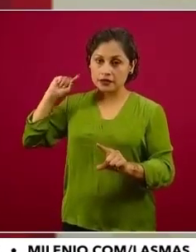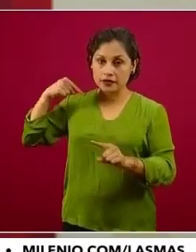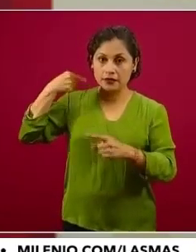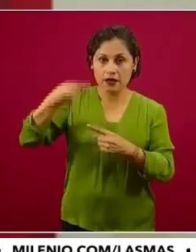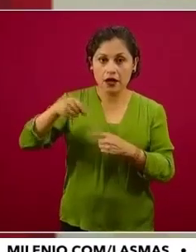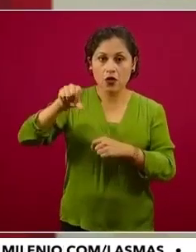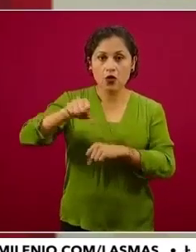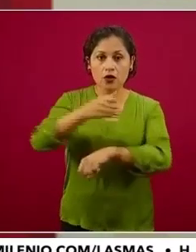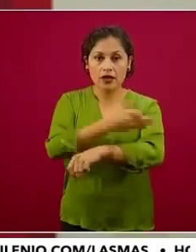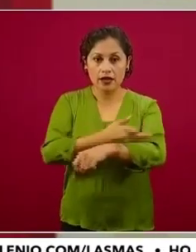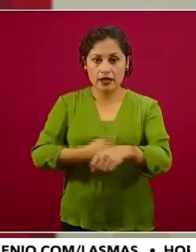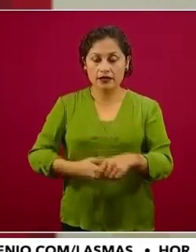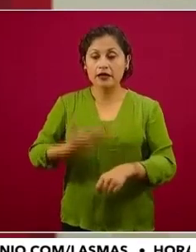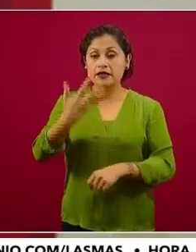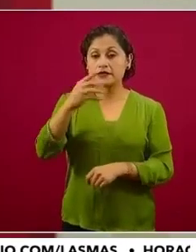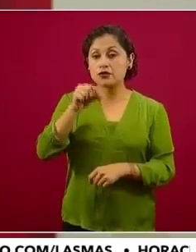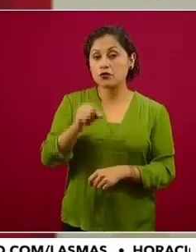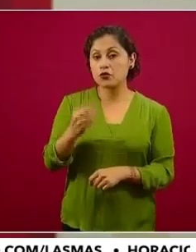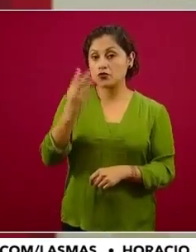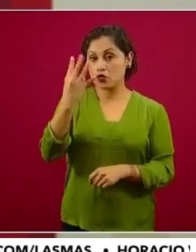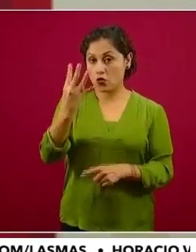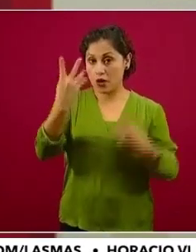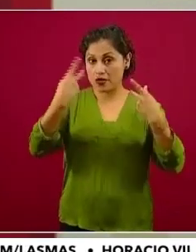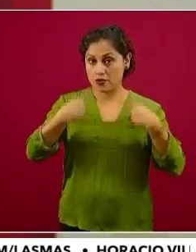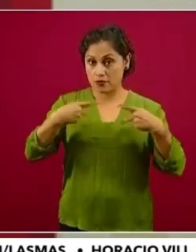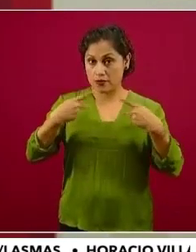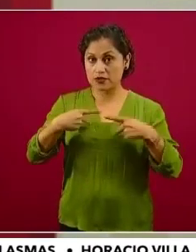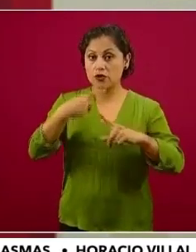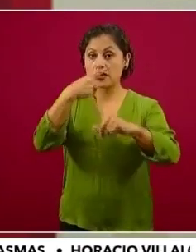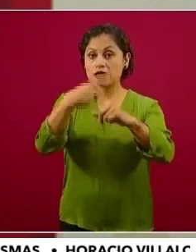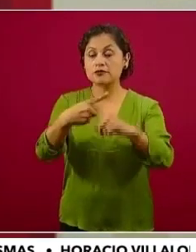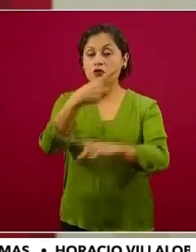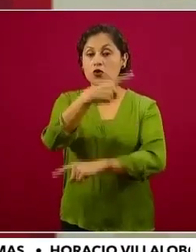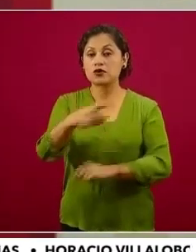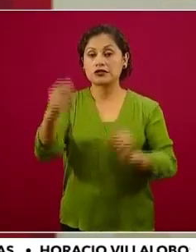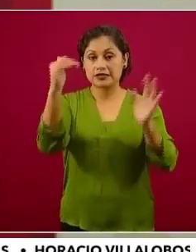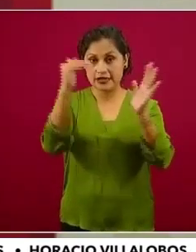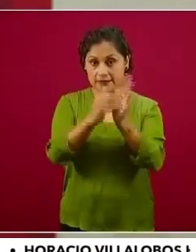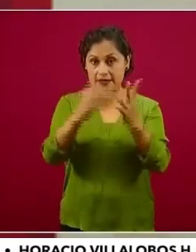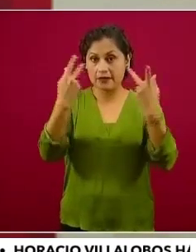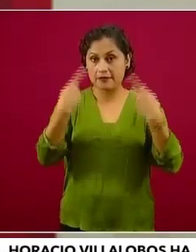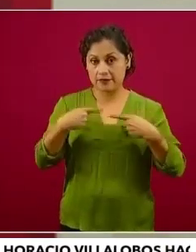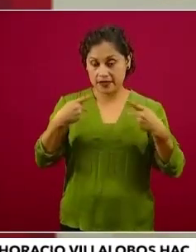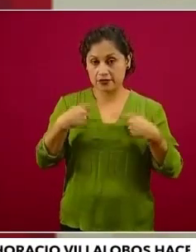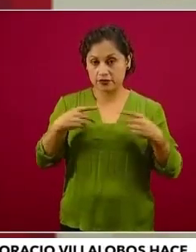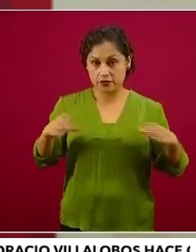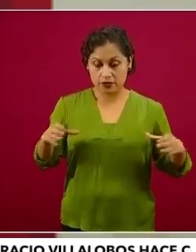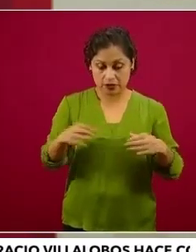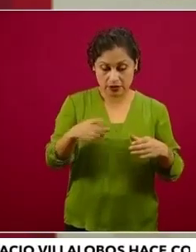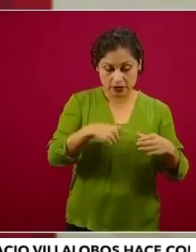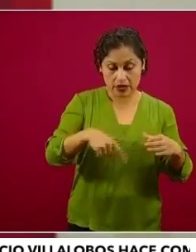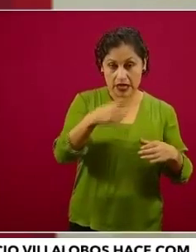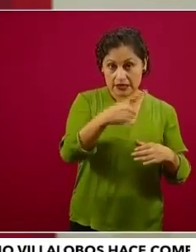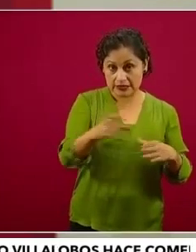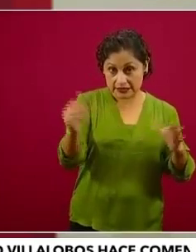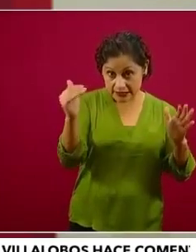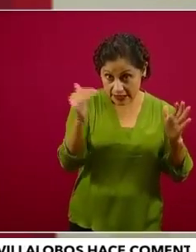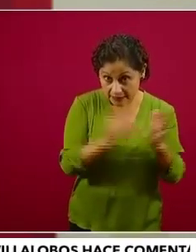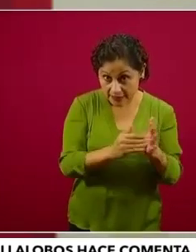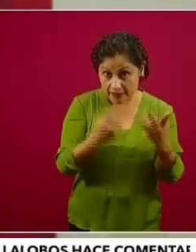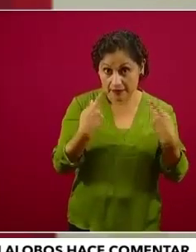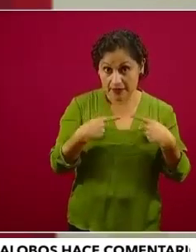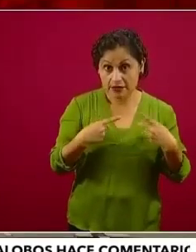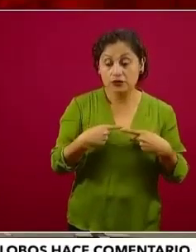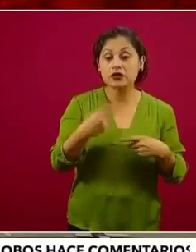tenemos 5.4 personas por cada 100,000 que habitan en México tienen COVID en los últimos 14